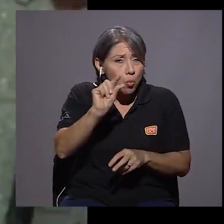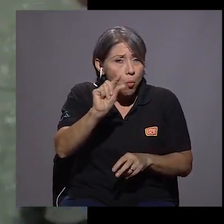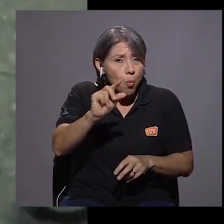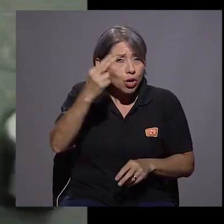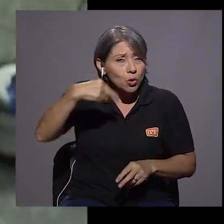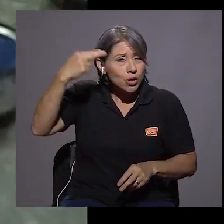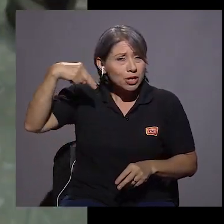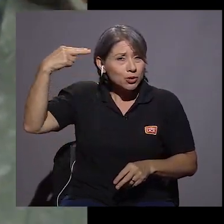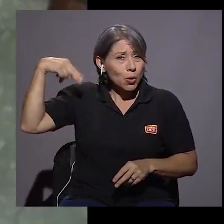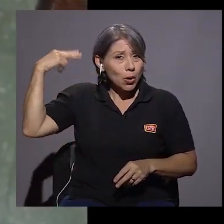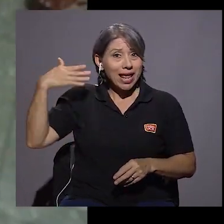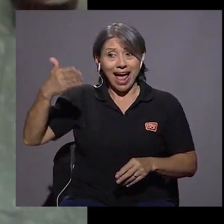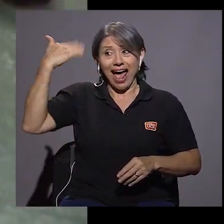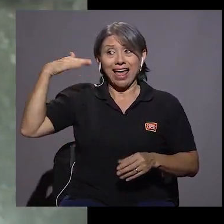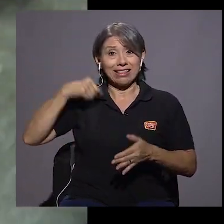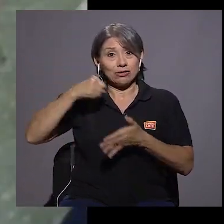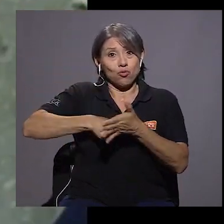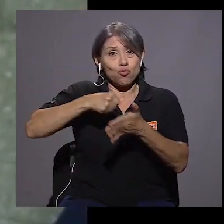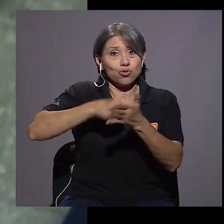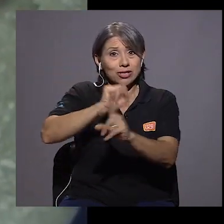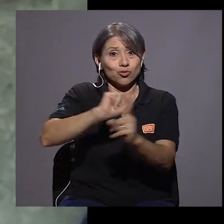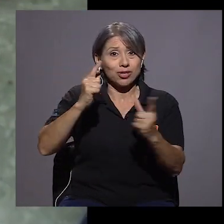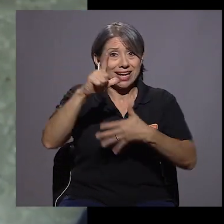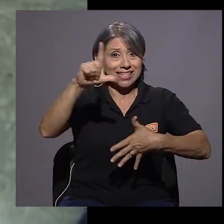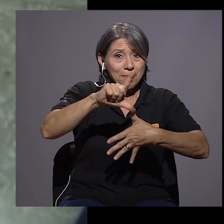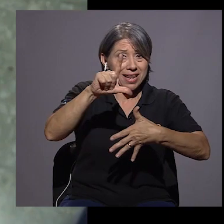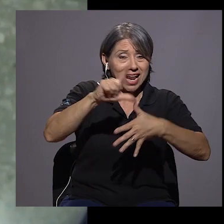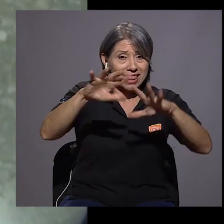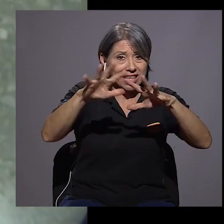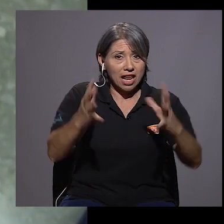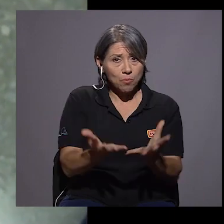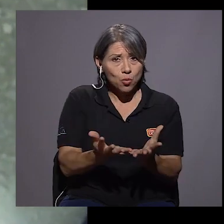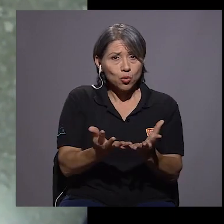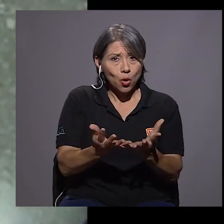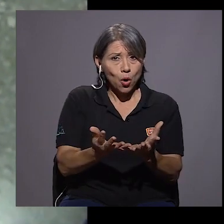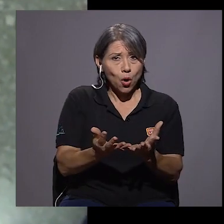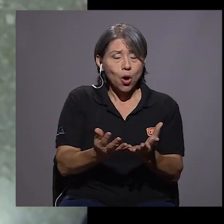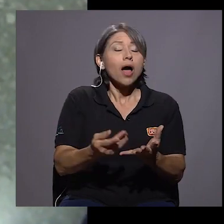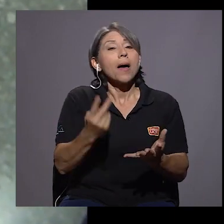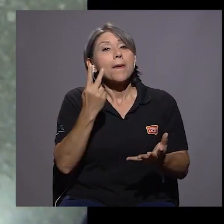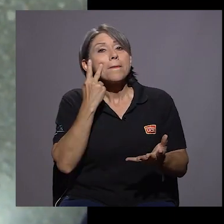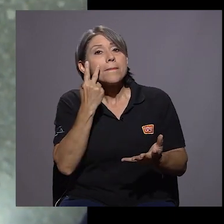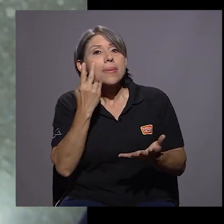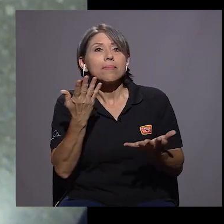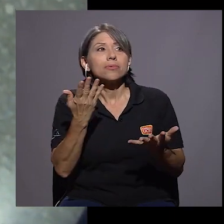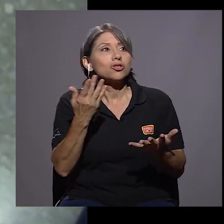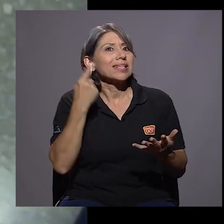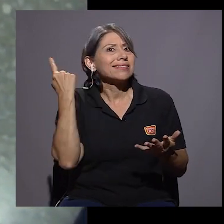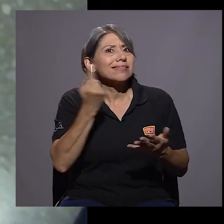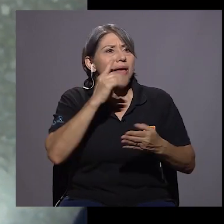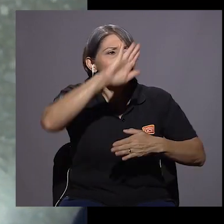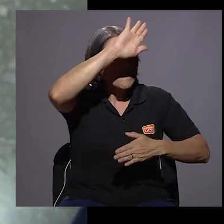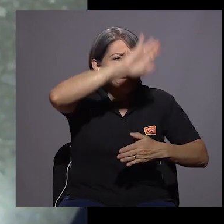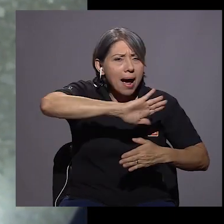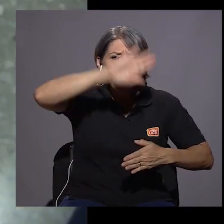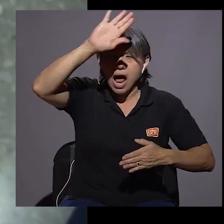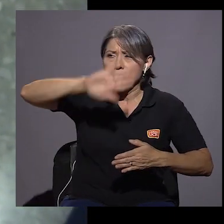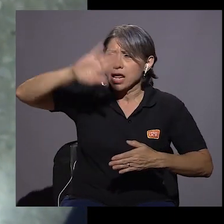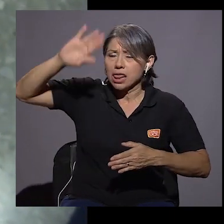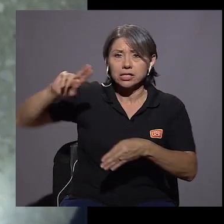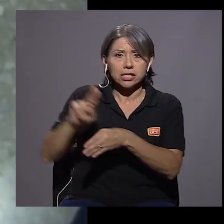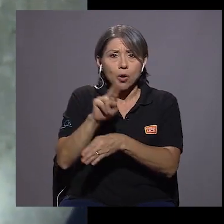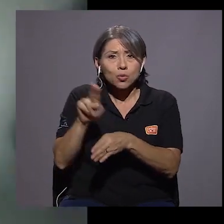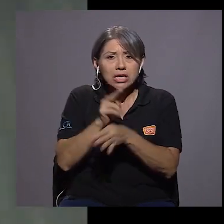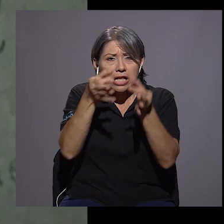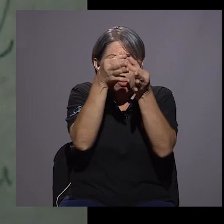un poquitito de historia de los movimientos sociales en América Latina y en general en el mundo, las consignas sobre las paredes han